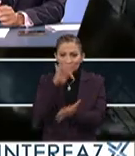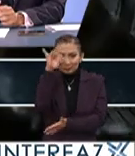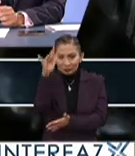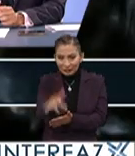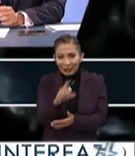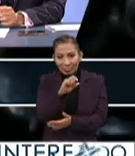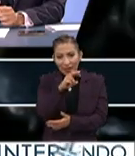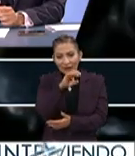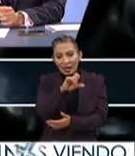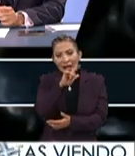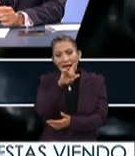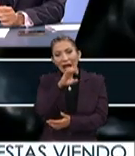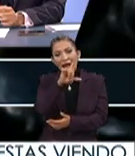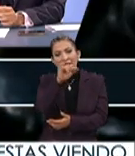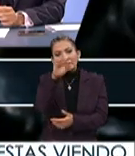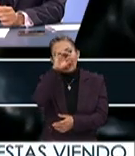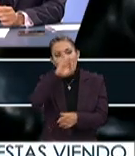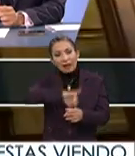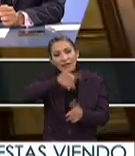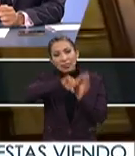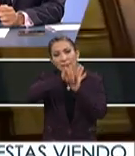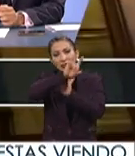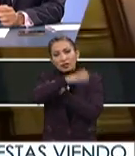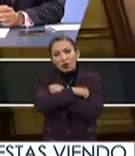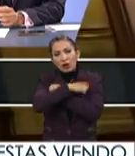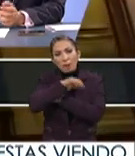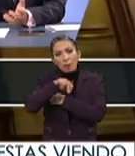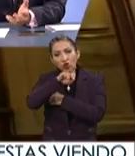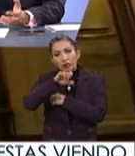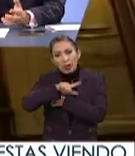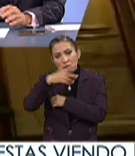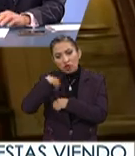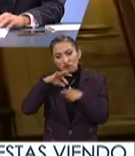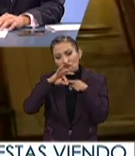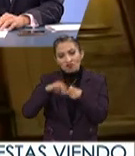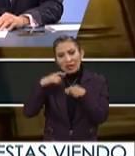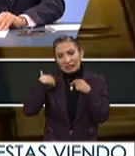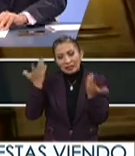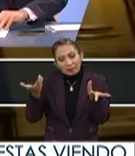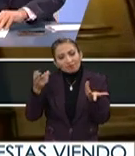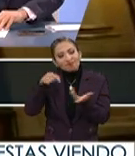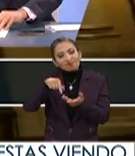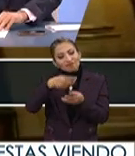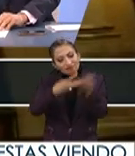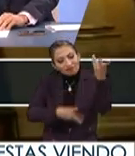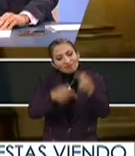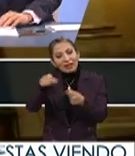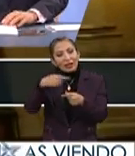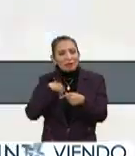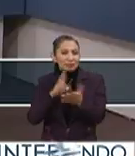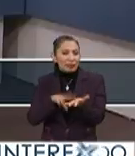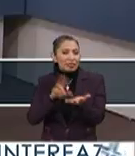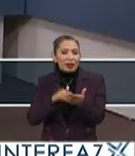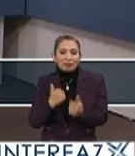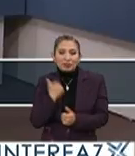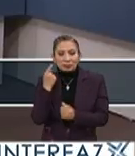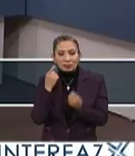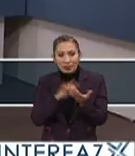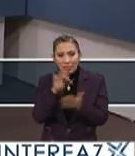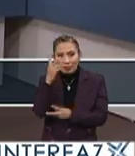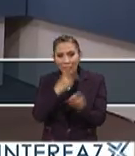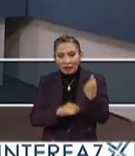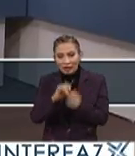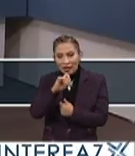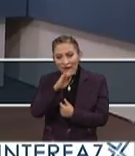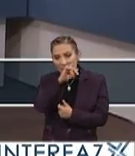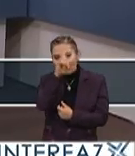gracias, David Cáliz, jefe del Departamento de Educación del MUNAL, por traernos estas alternativas riquísimas. En verdad hay que aprovecharlas. Gracias por estar con nosotros